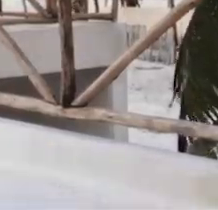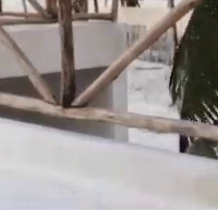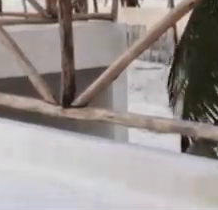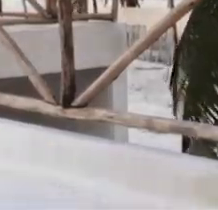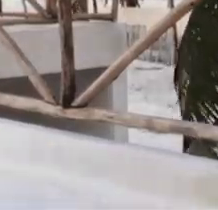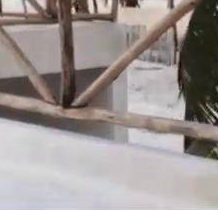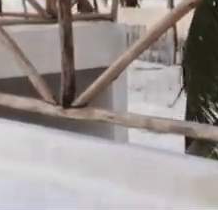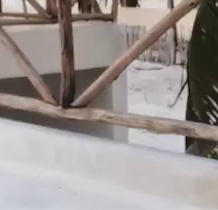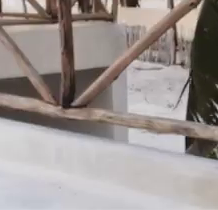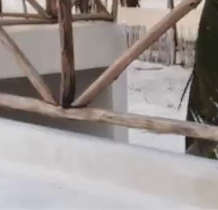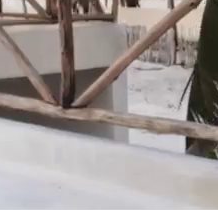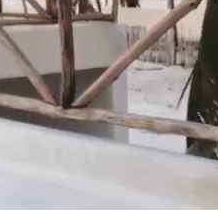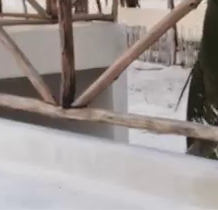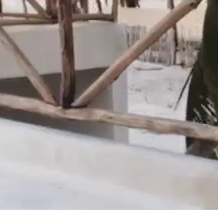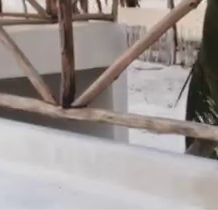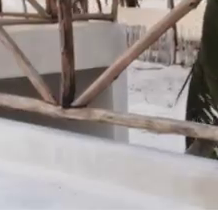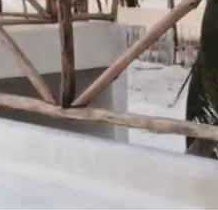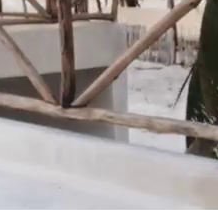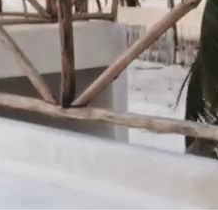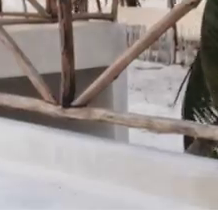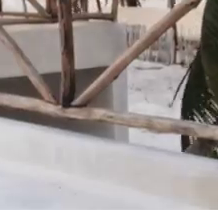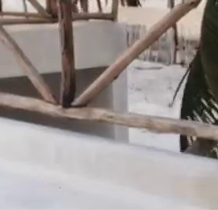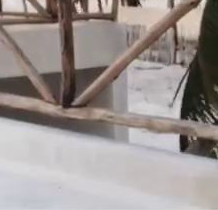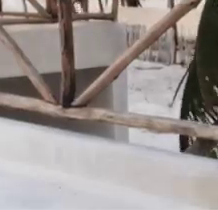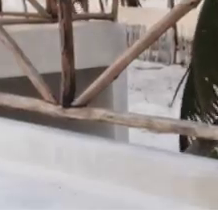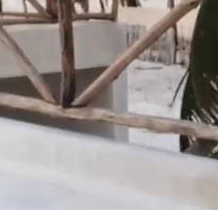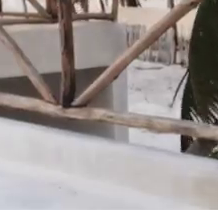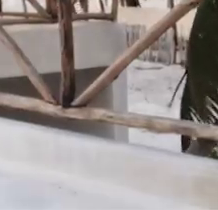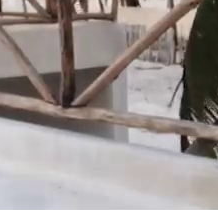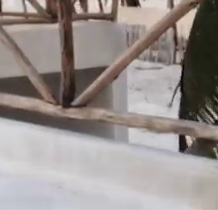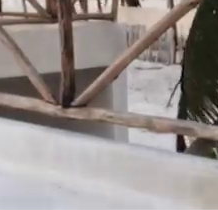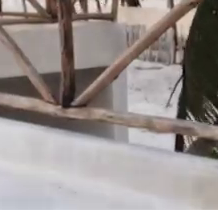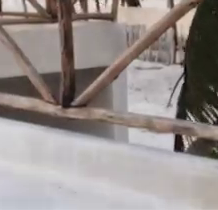No, descansamos. ¿Cómo vamos, amigos?